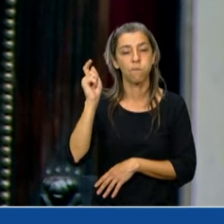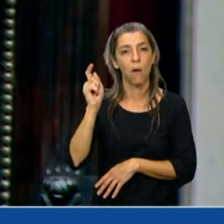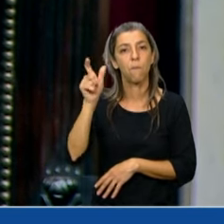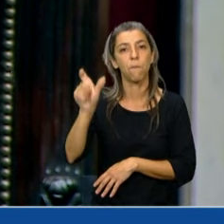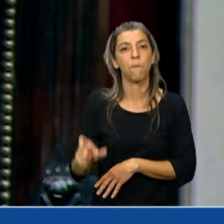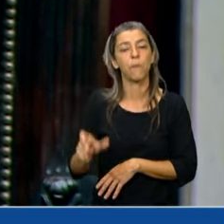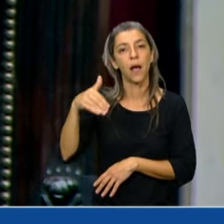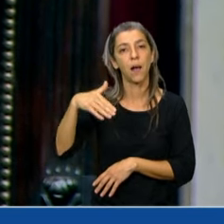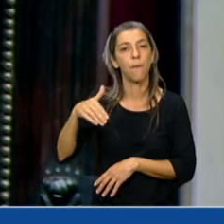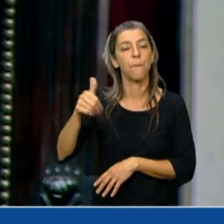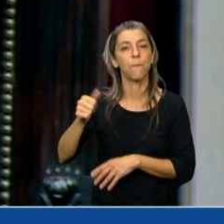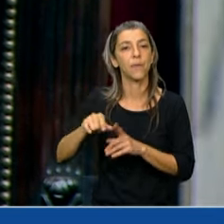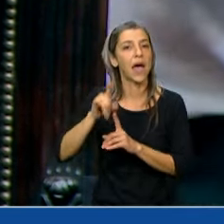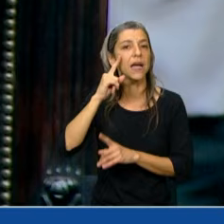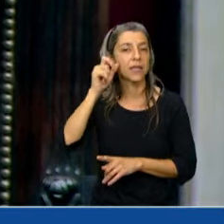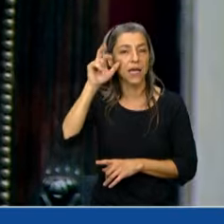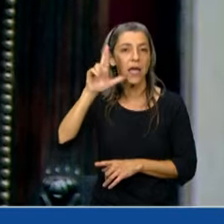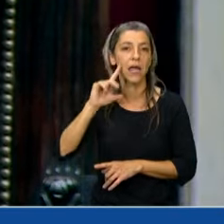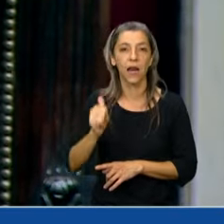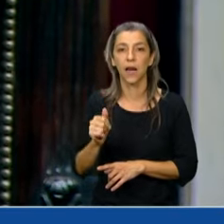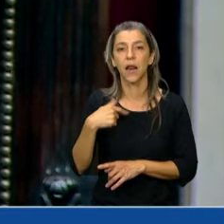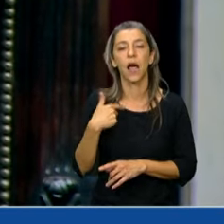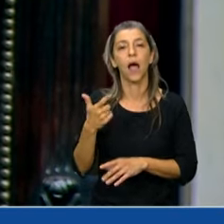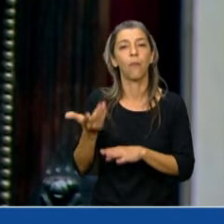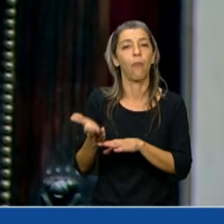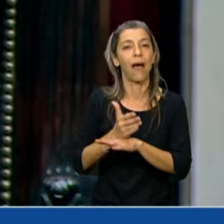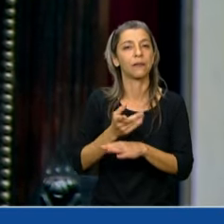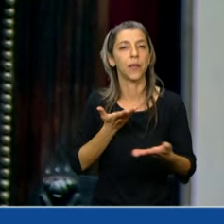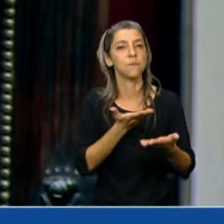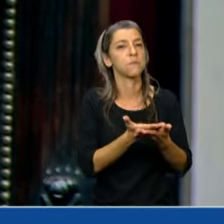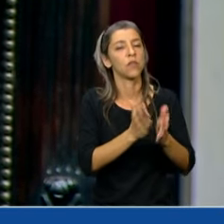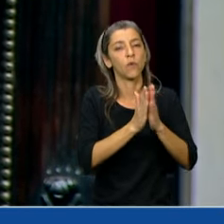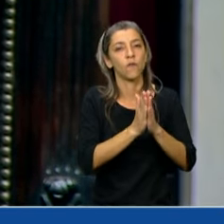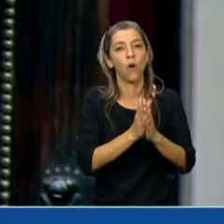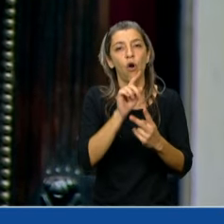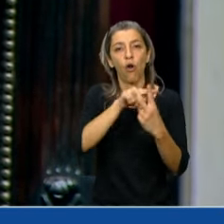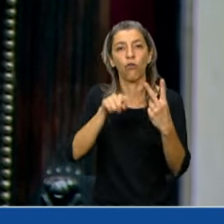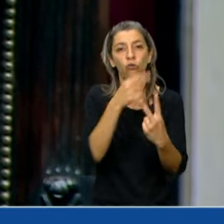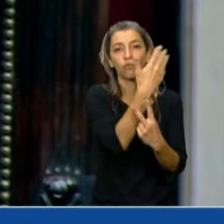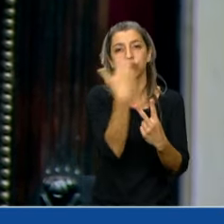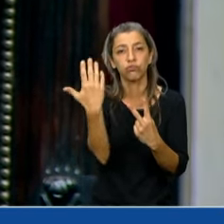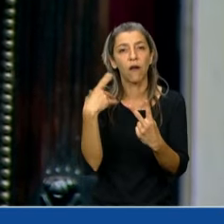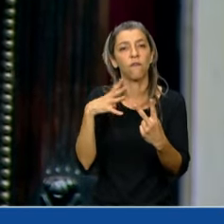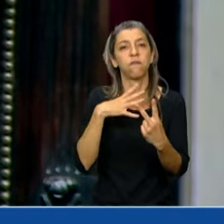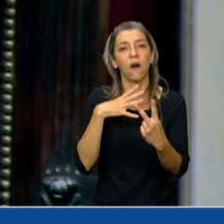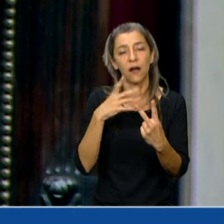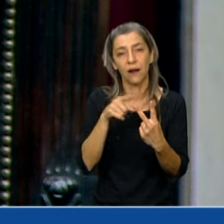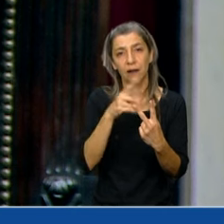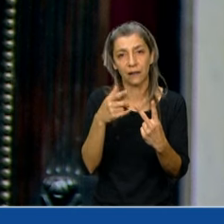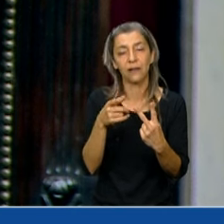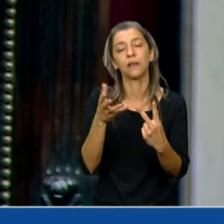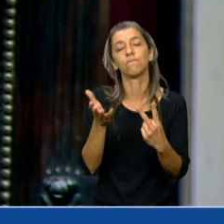Pampa previo al uso de la palabra del diputado les pido quedan solamente dos oradores que se aproximen a las